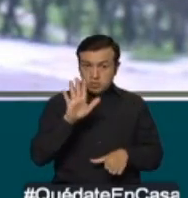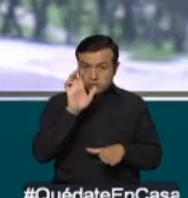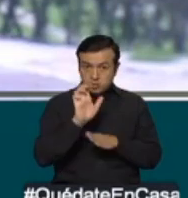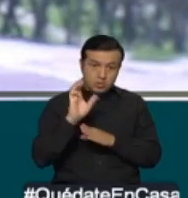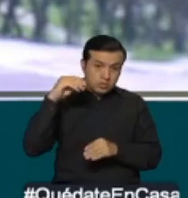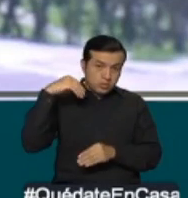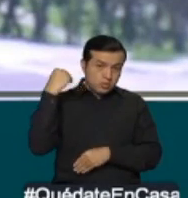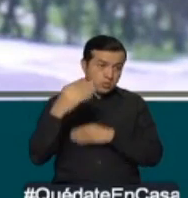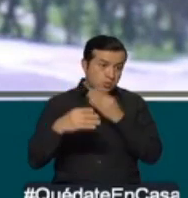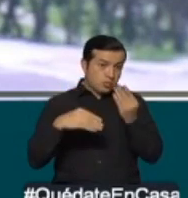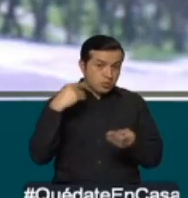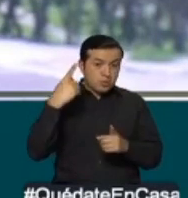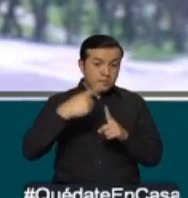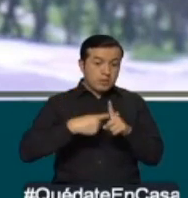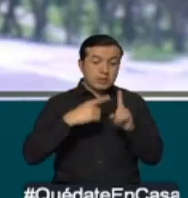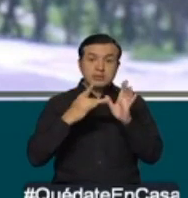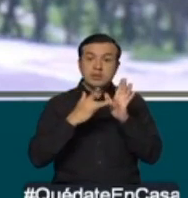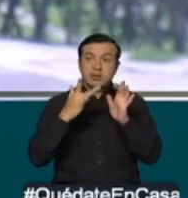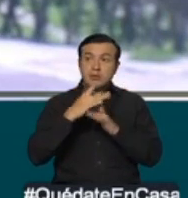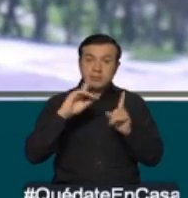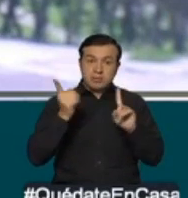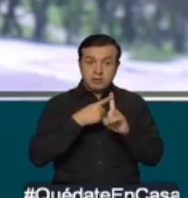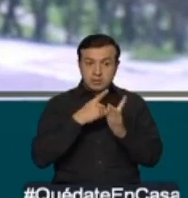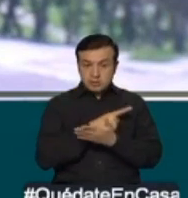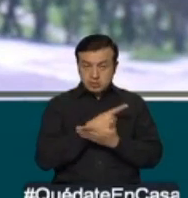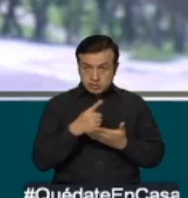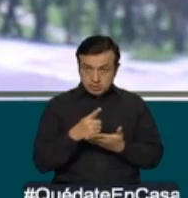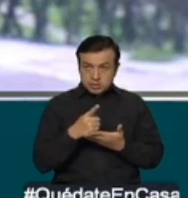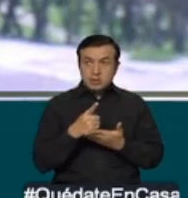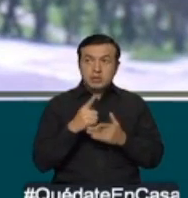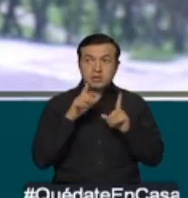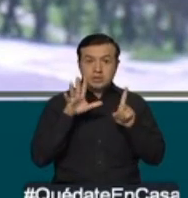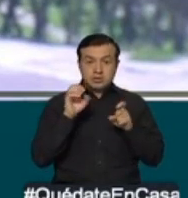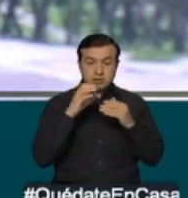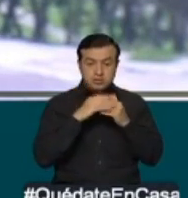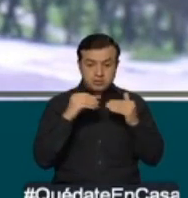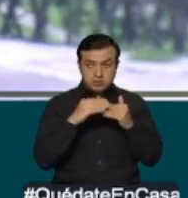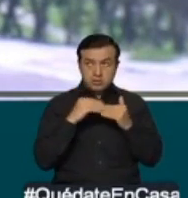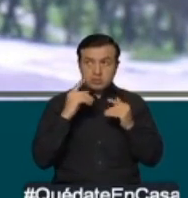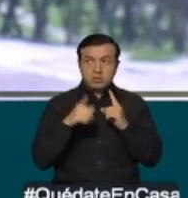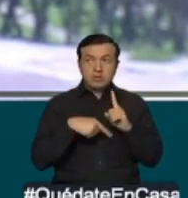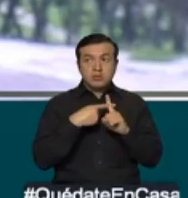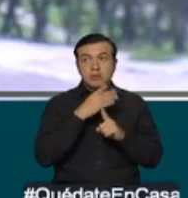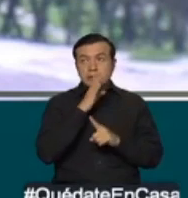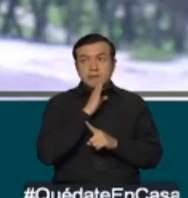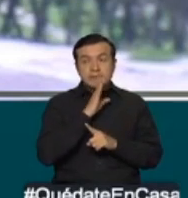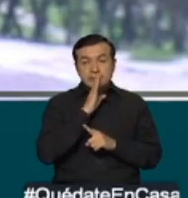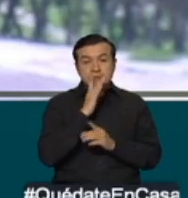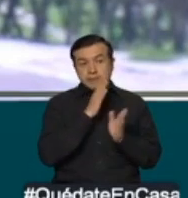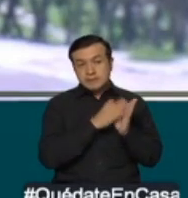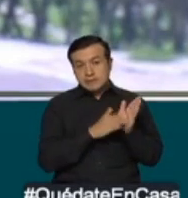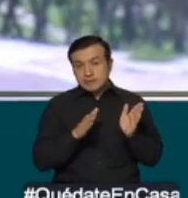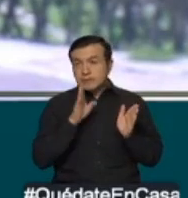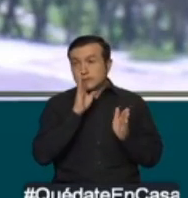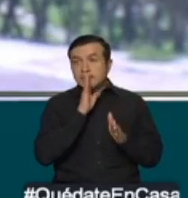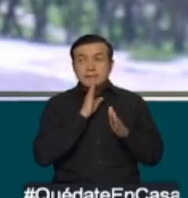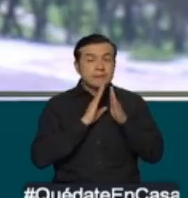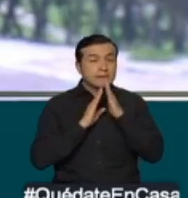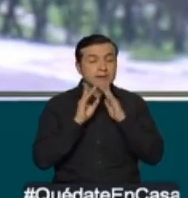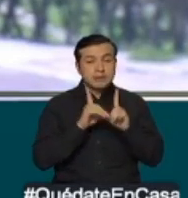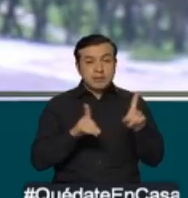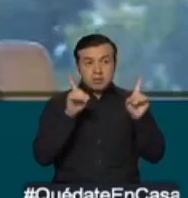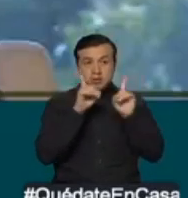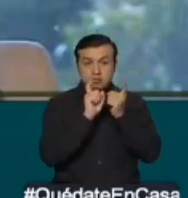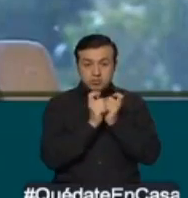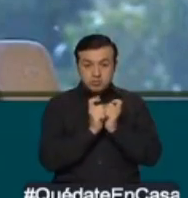entregar desde el mes de abril la primera semana estos primeros 60 dólares hay que tener un poco de paciencia estos días estamos ajustando la base de